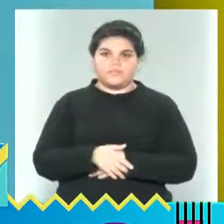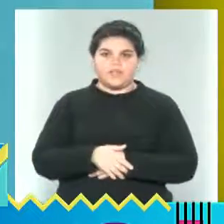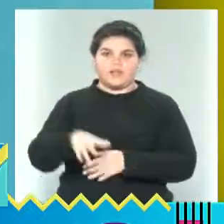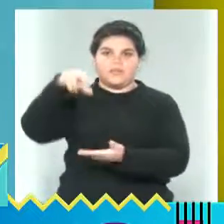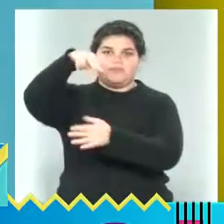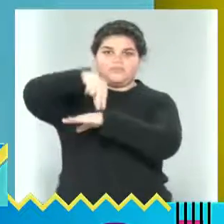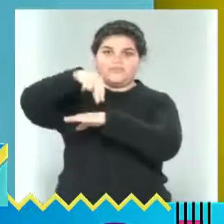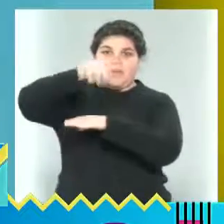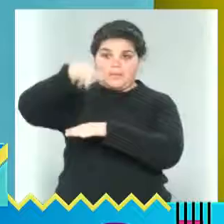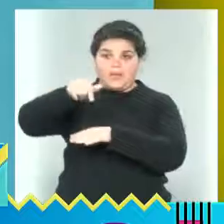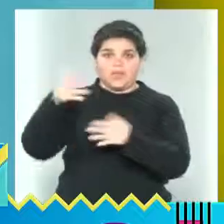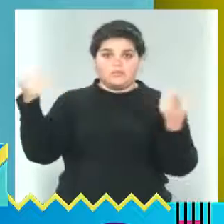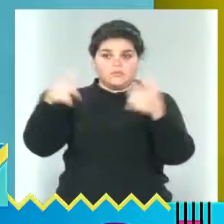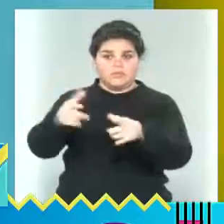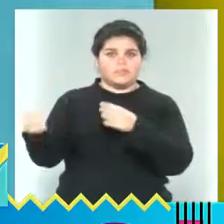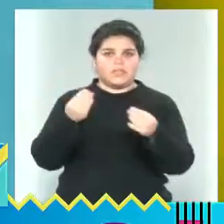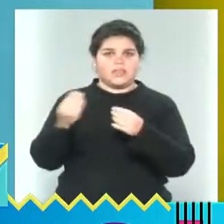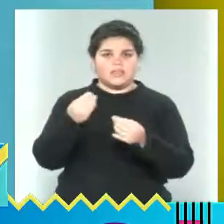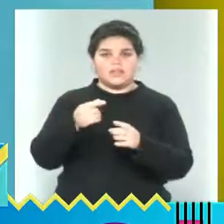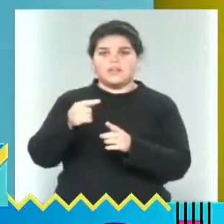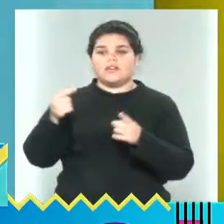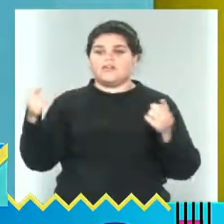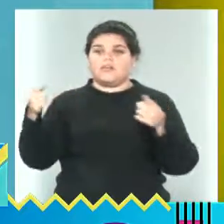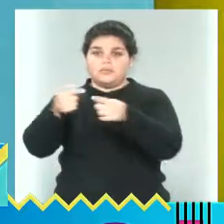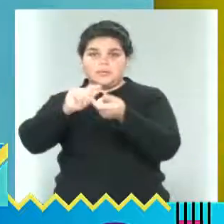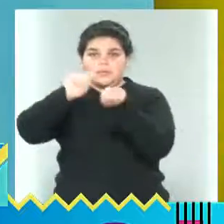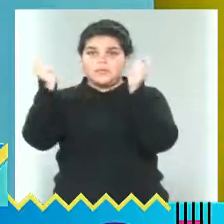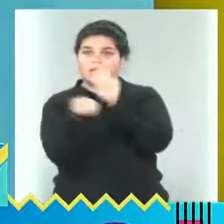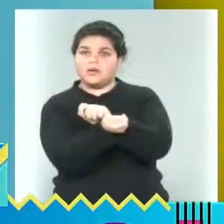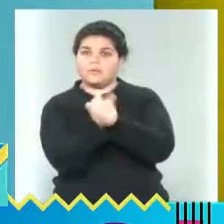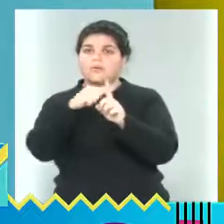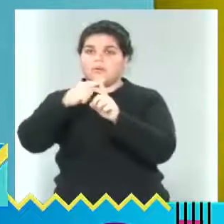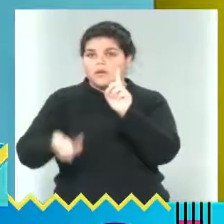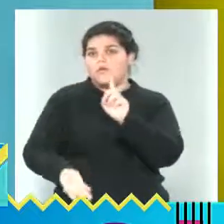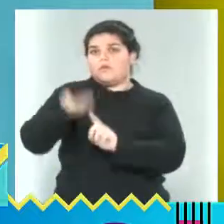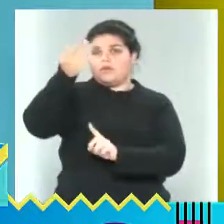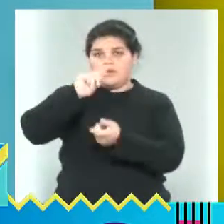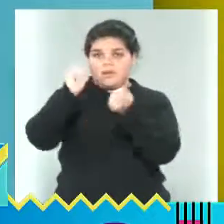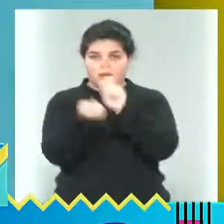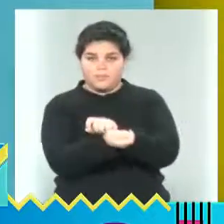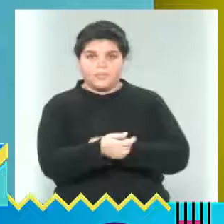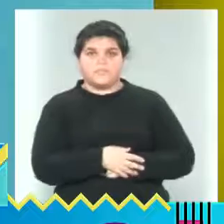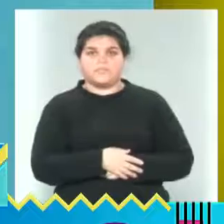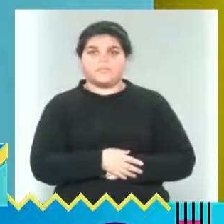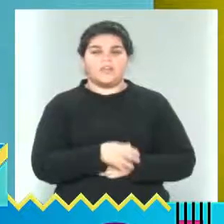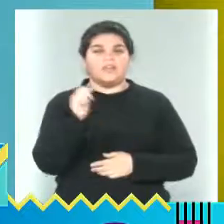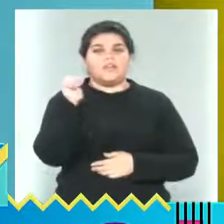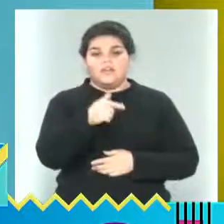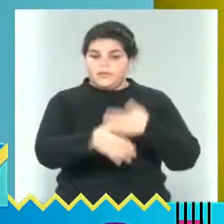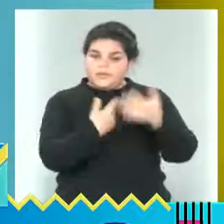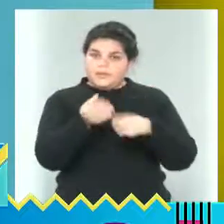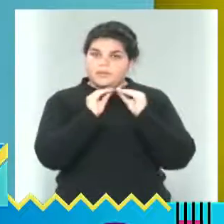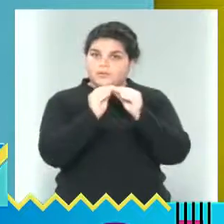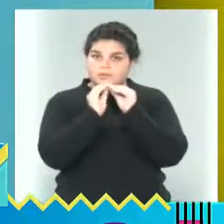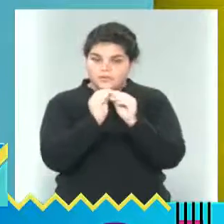el calentamiento global, la emisión de gases de efecto invernadero. Mediáticamente y políticamente también se habló mucho de